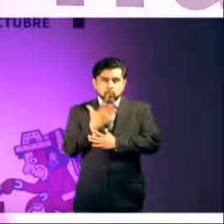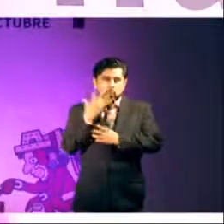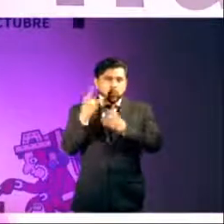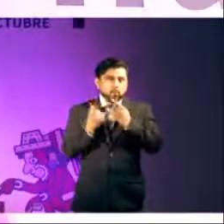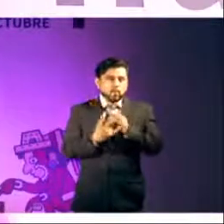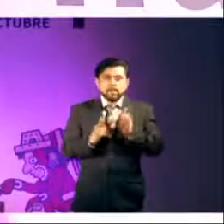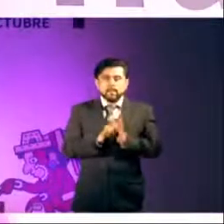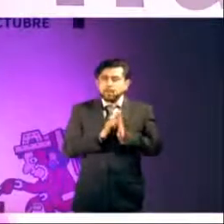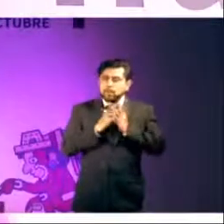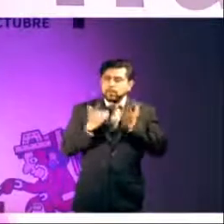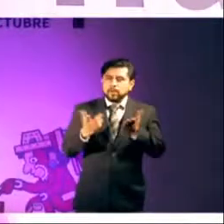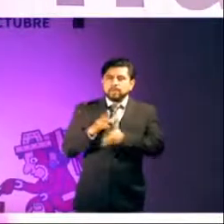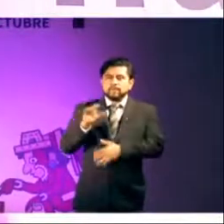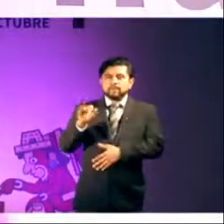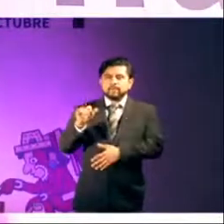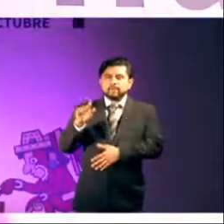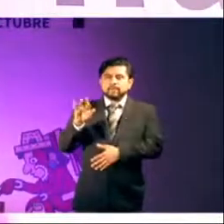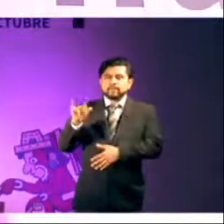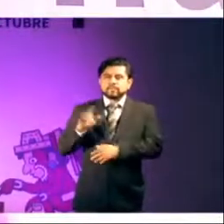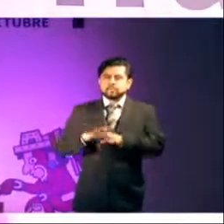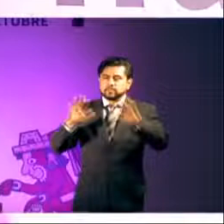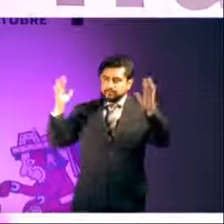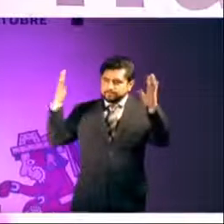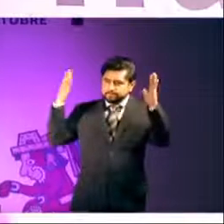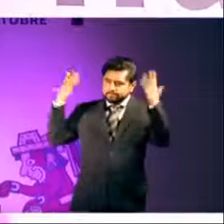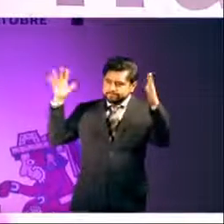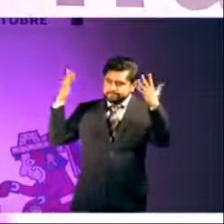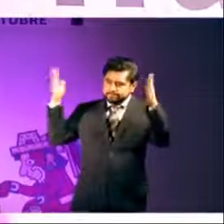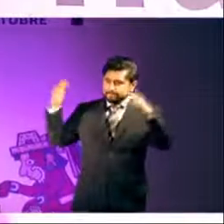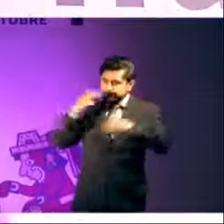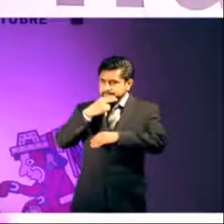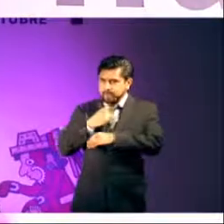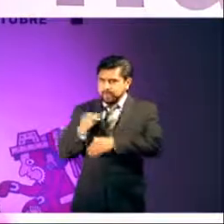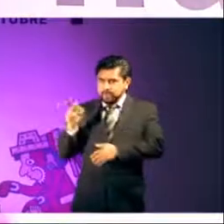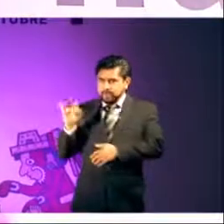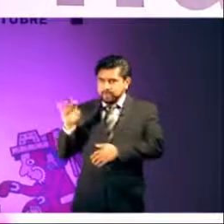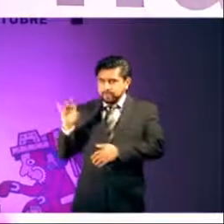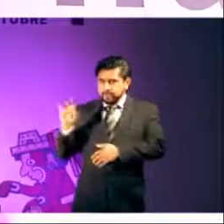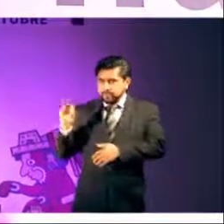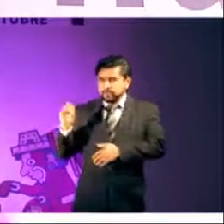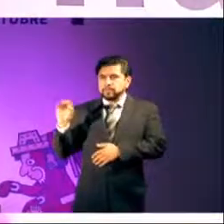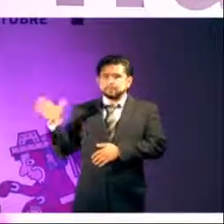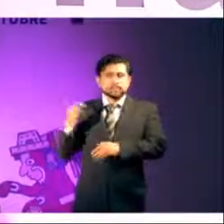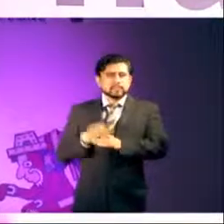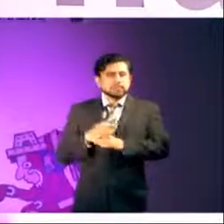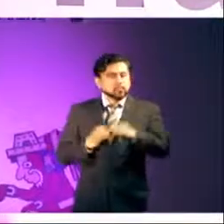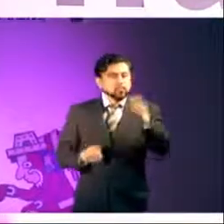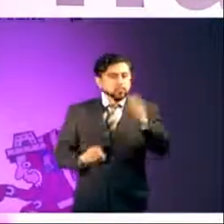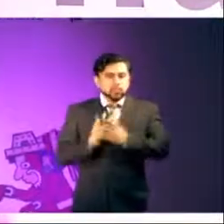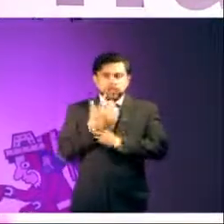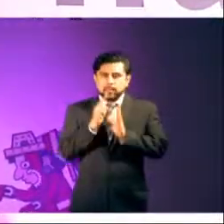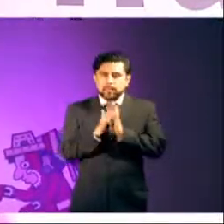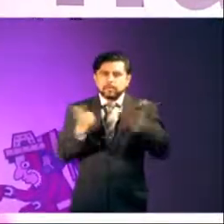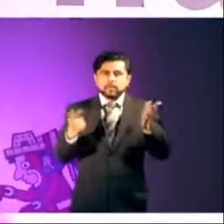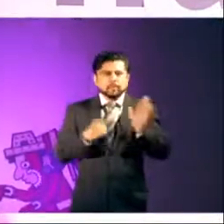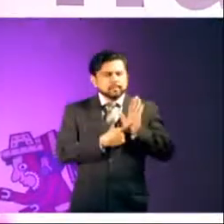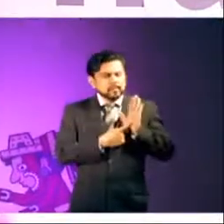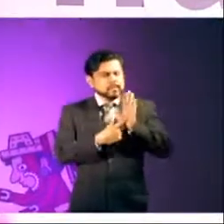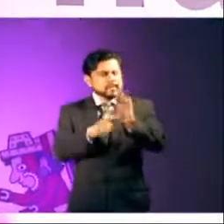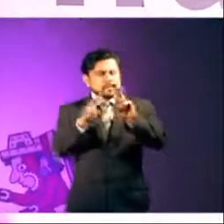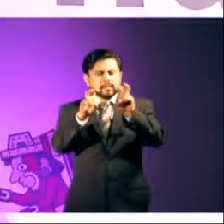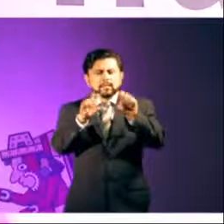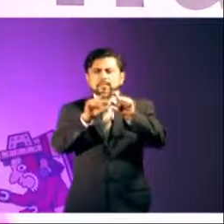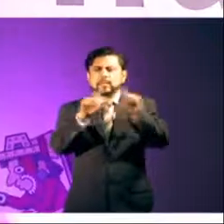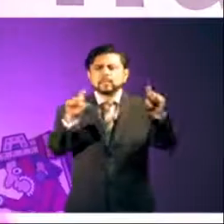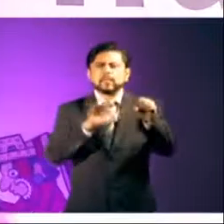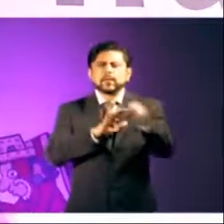así que les pido un aplauso enorme para esta nueva novela un título los ninguneados y